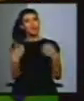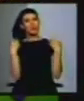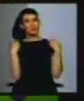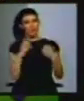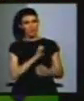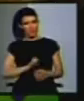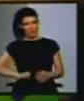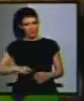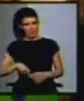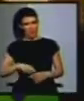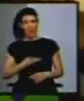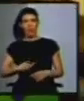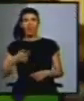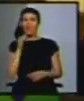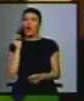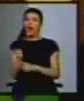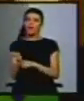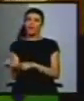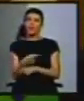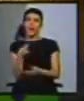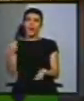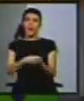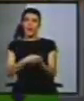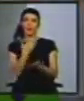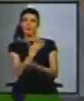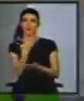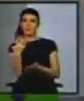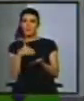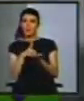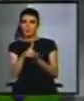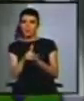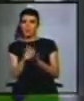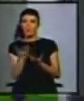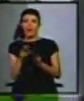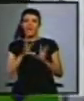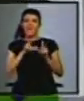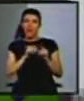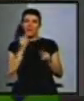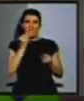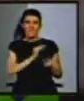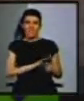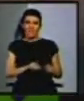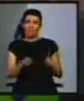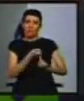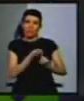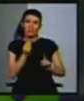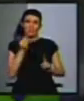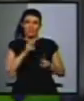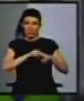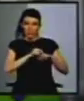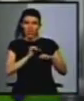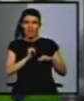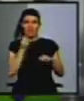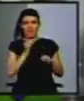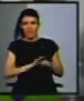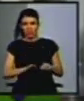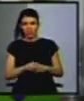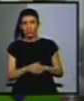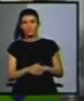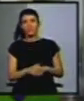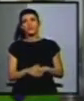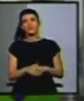pagar 55 millones de pesos a la viuda, hijos y nietos de la víctima. Los montos de la indemnización, la verdad es